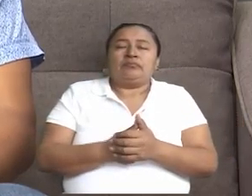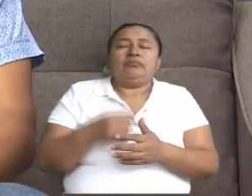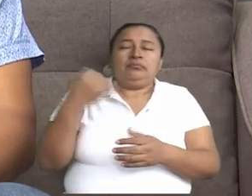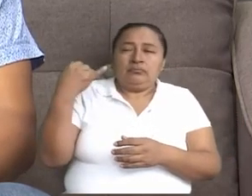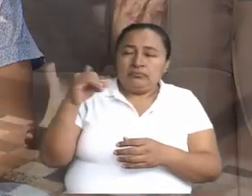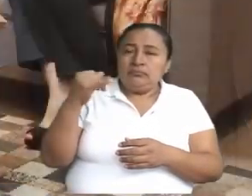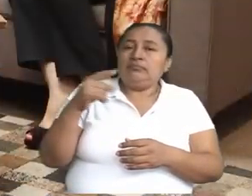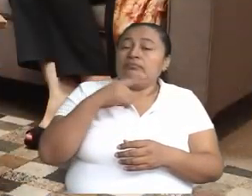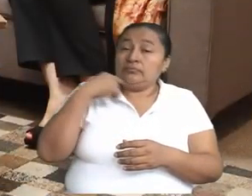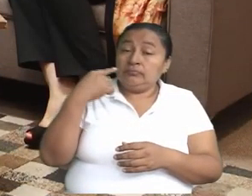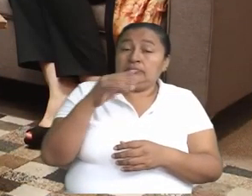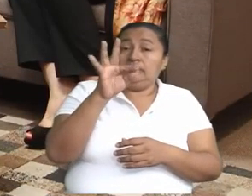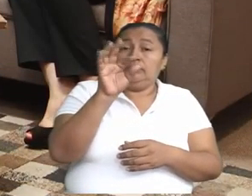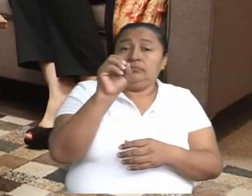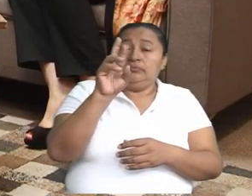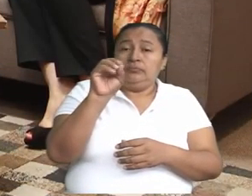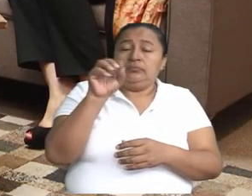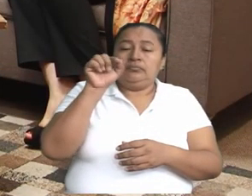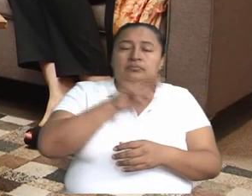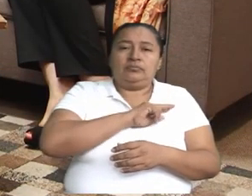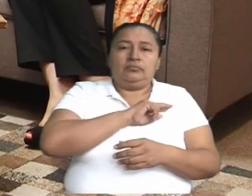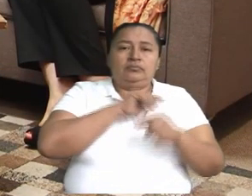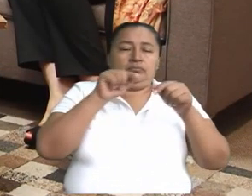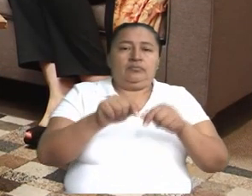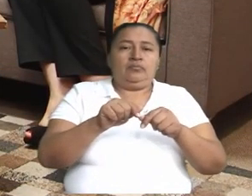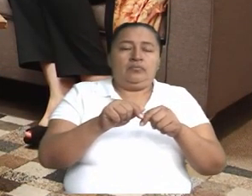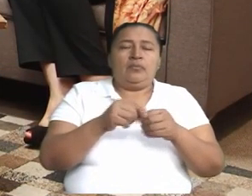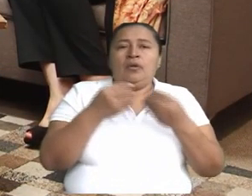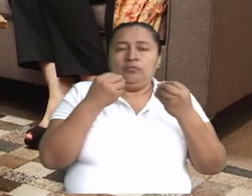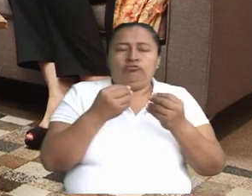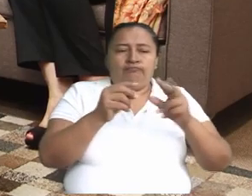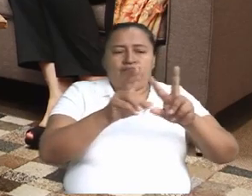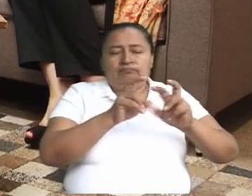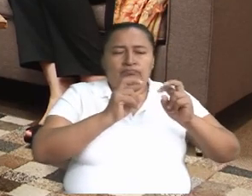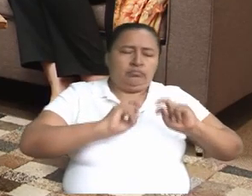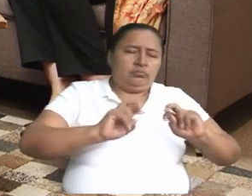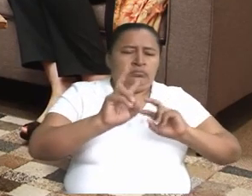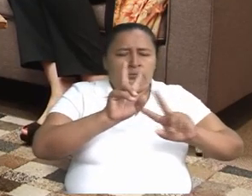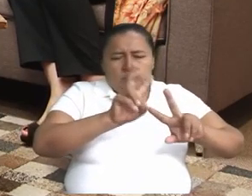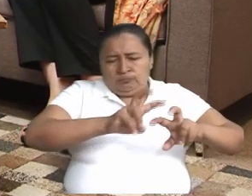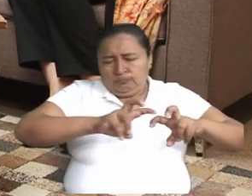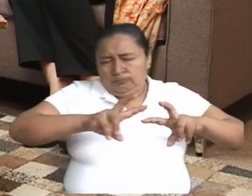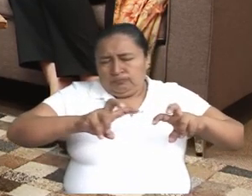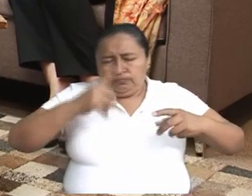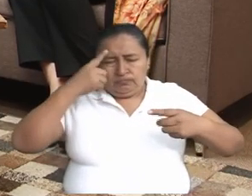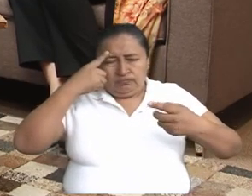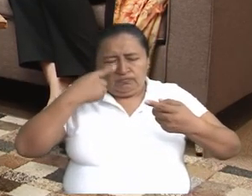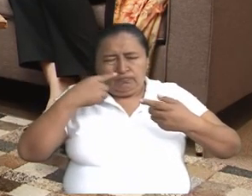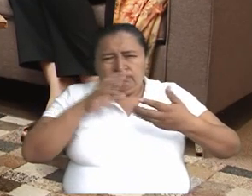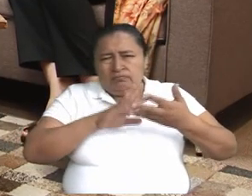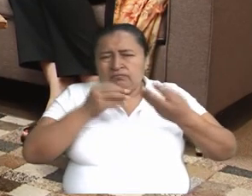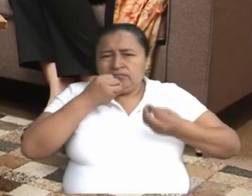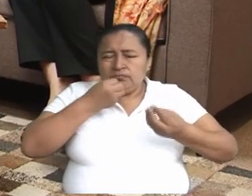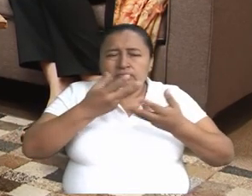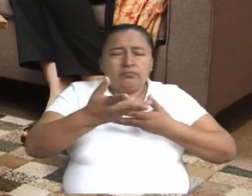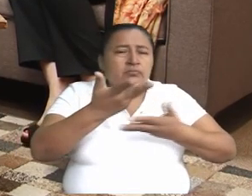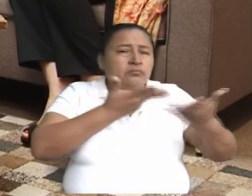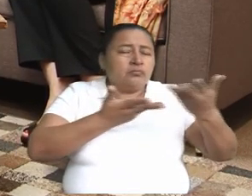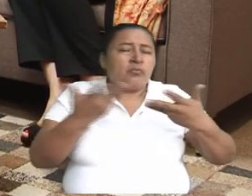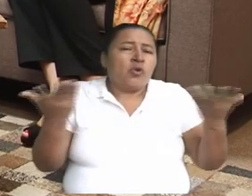seno del foro se da una serie de análisis y de pues observación sobre lo que